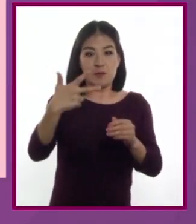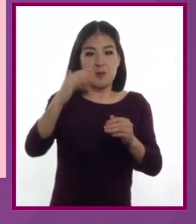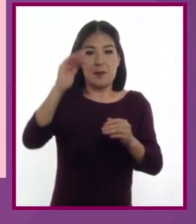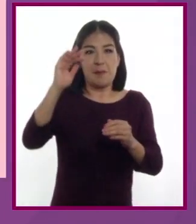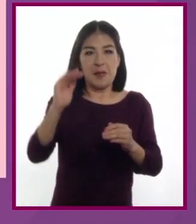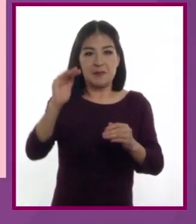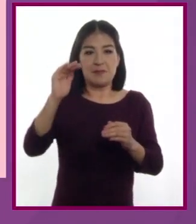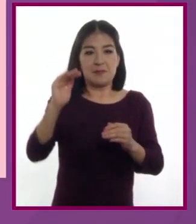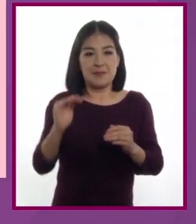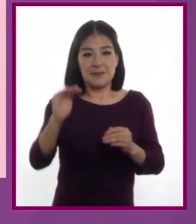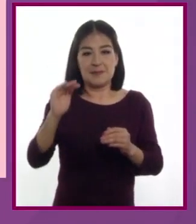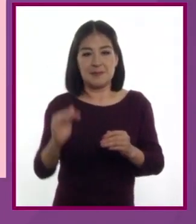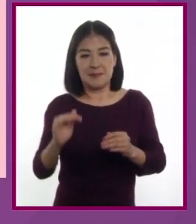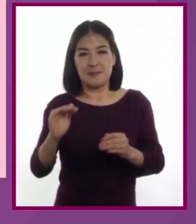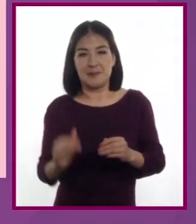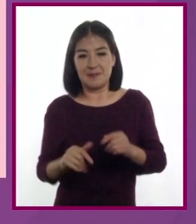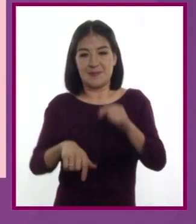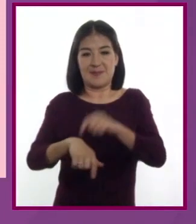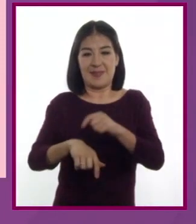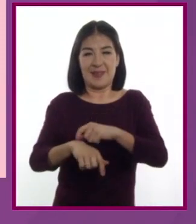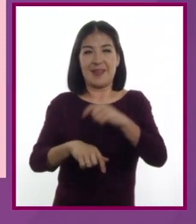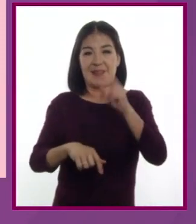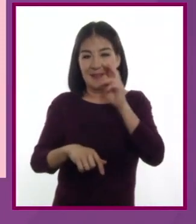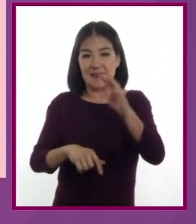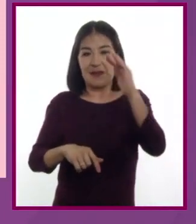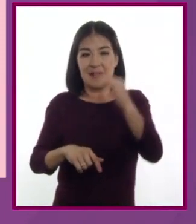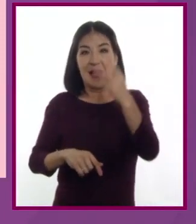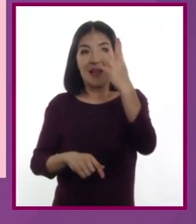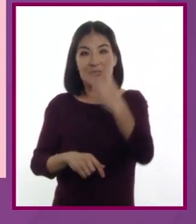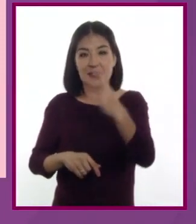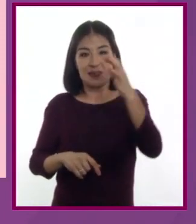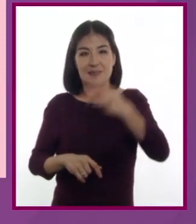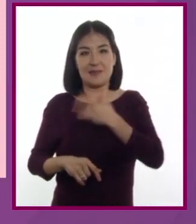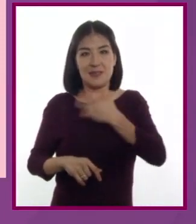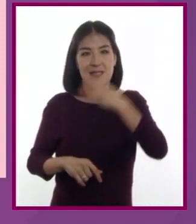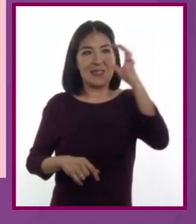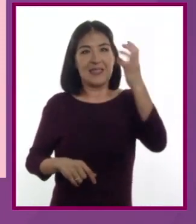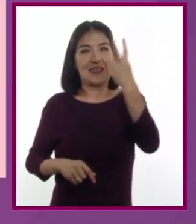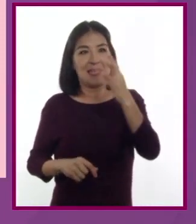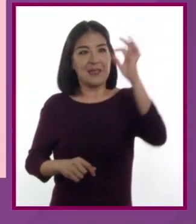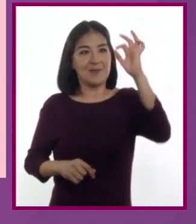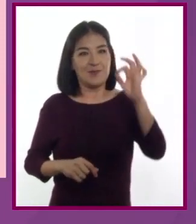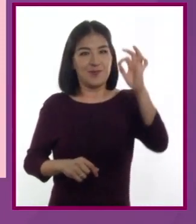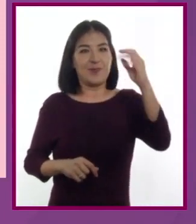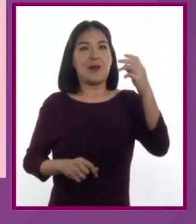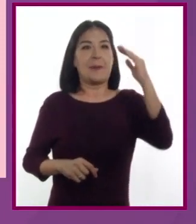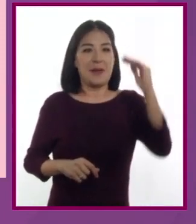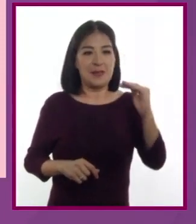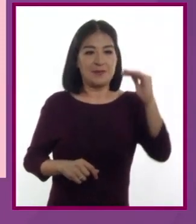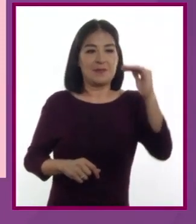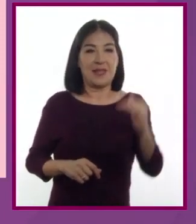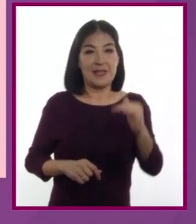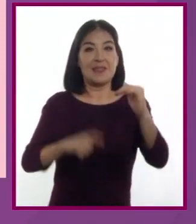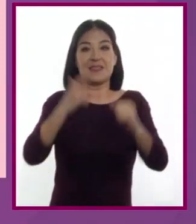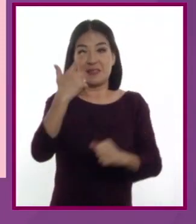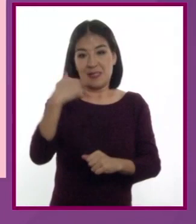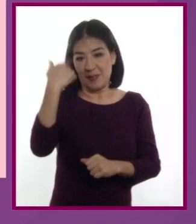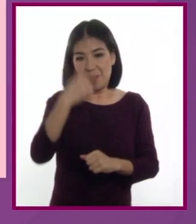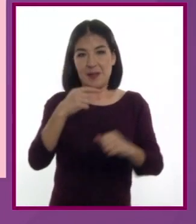promedio 3 grados Celsius cada hora, es decir, menos 3 grados Celsius durante las siguientes 7